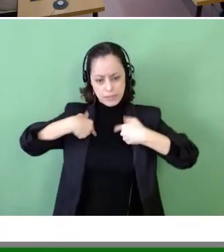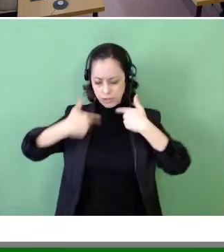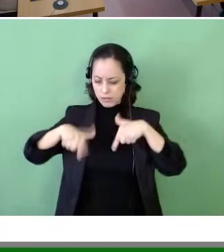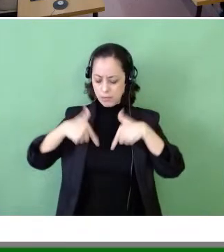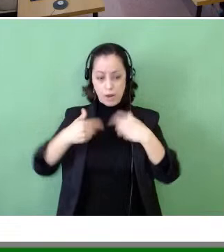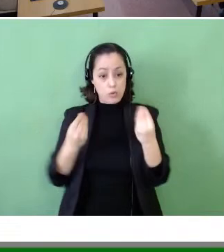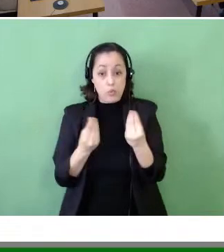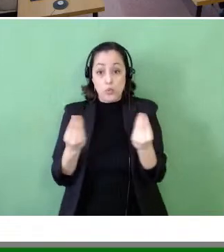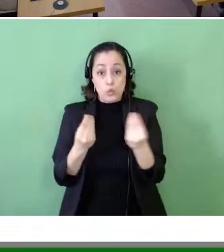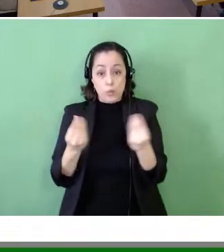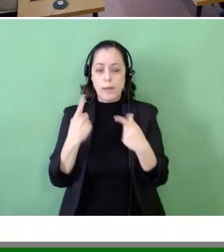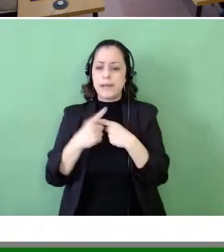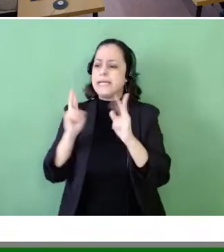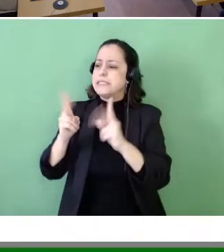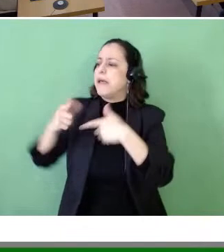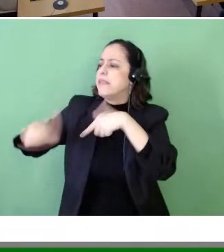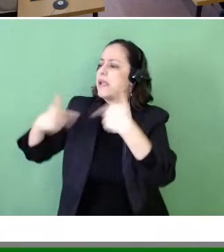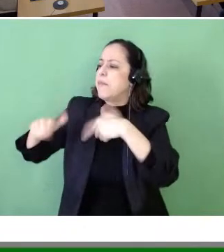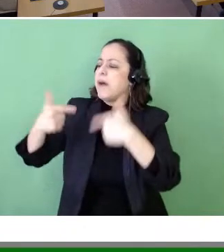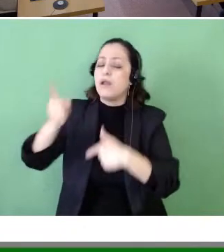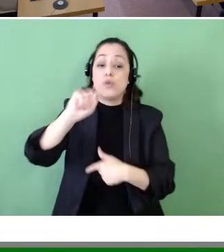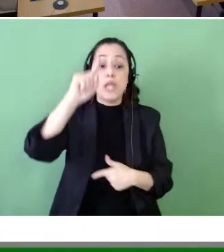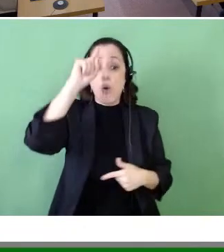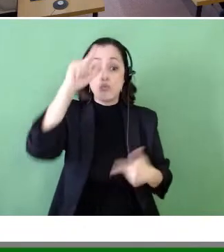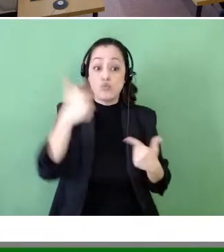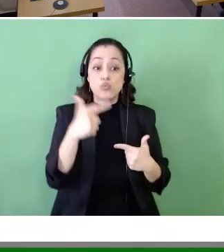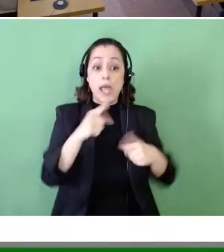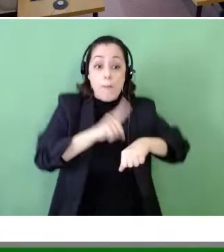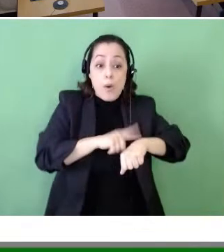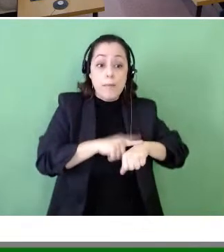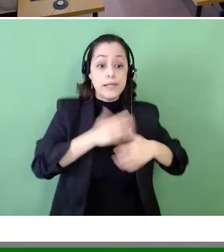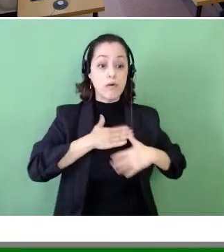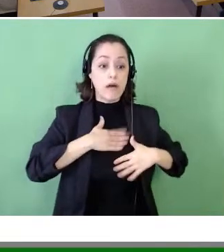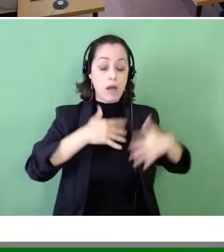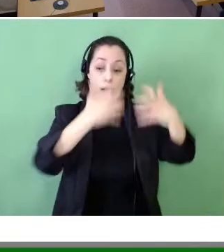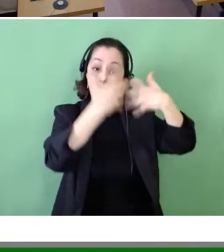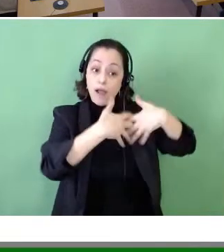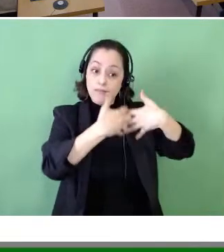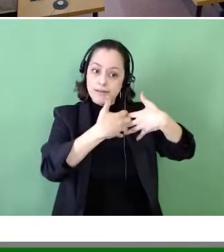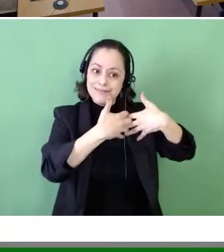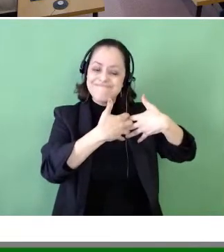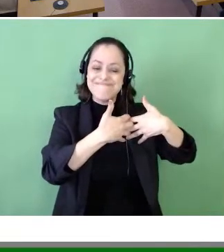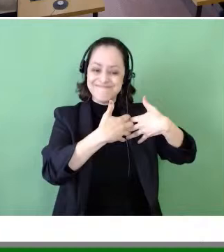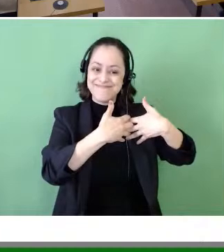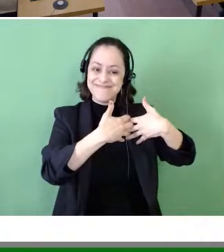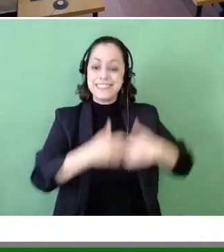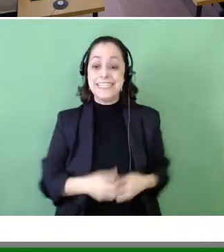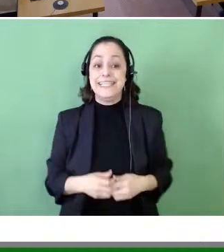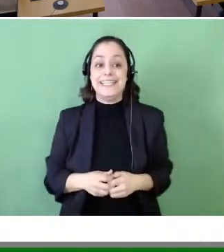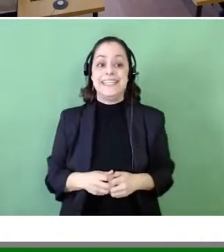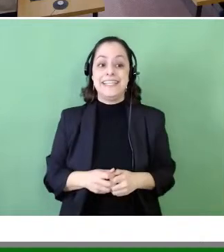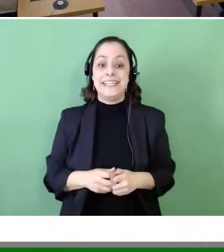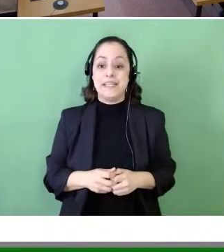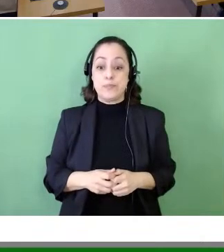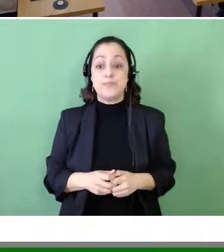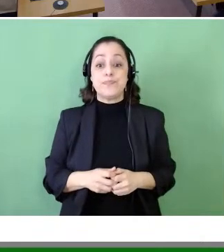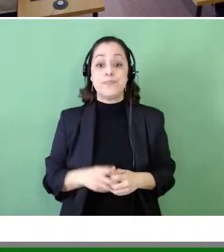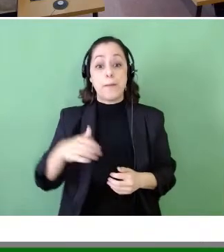están siempre trabajando en un contexto de bien. Tuvieran tiempo para esto. Aquí, la